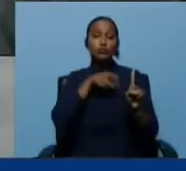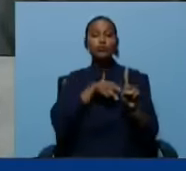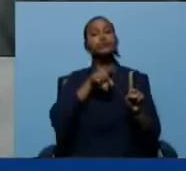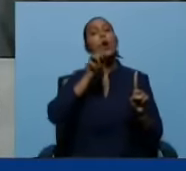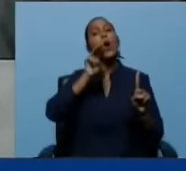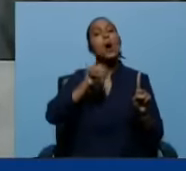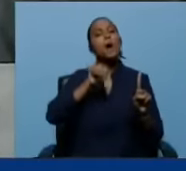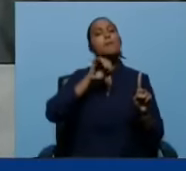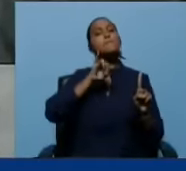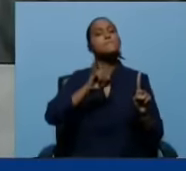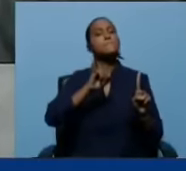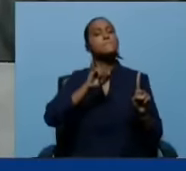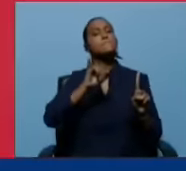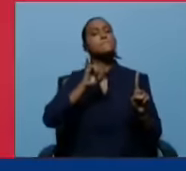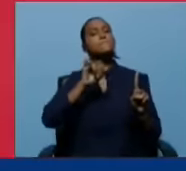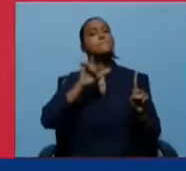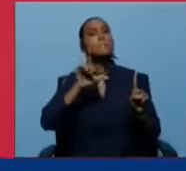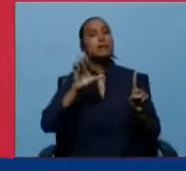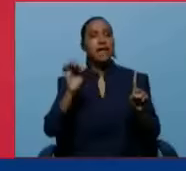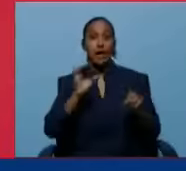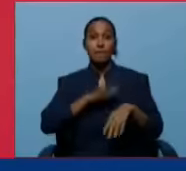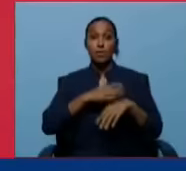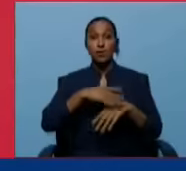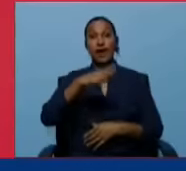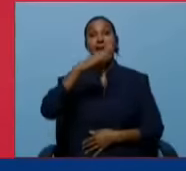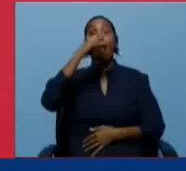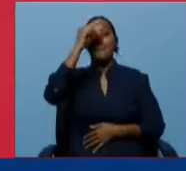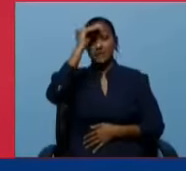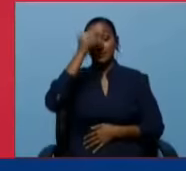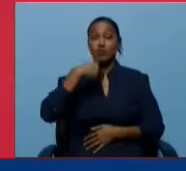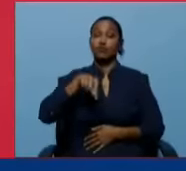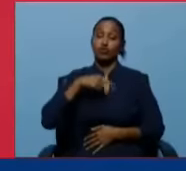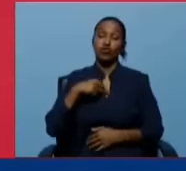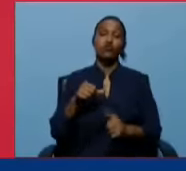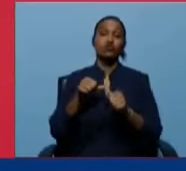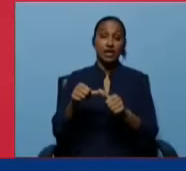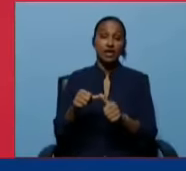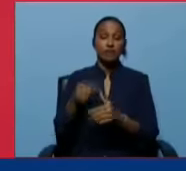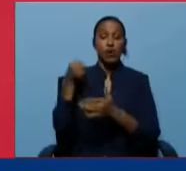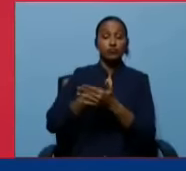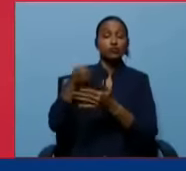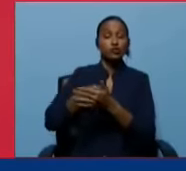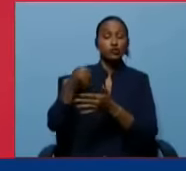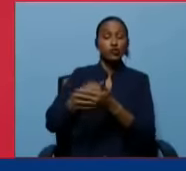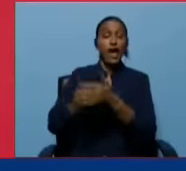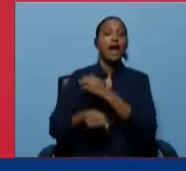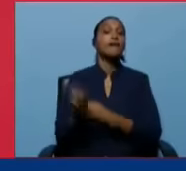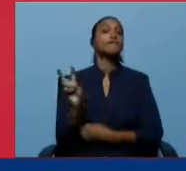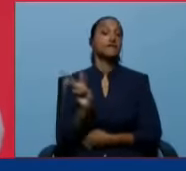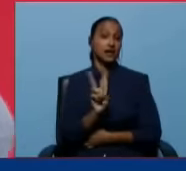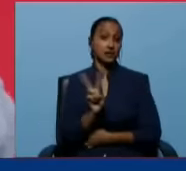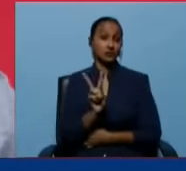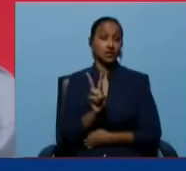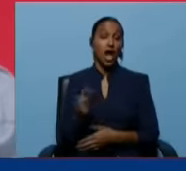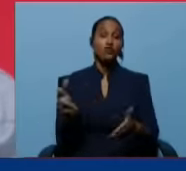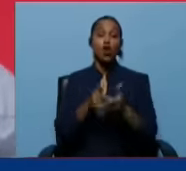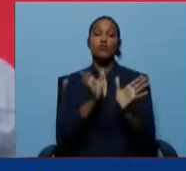que todo ese aprendizaje ha servido para la batalla que hemos dado en Venezuela. Contra estos